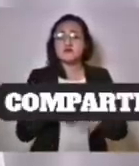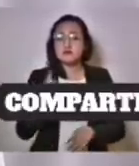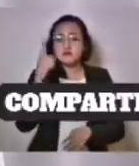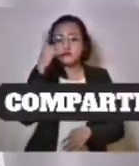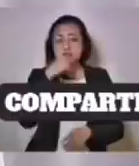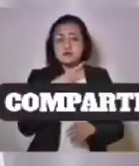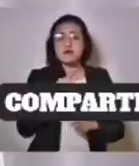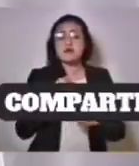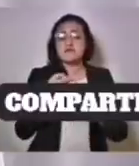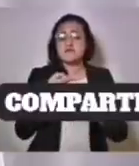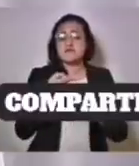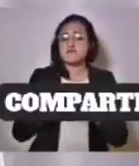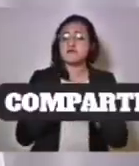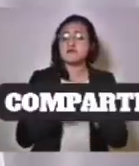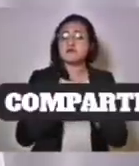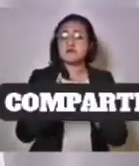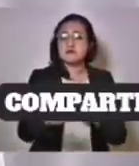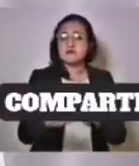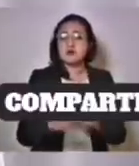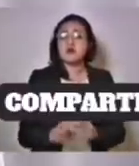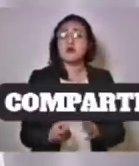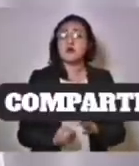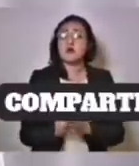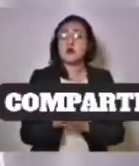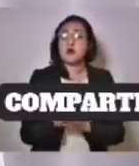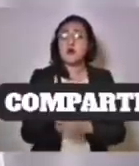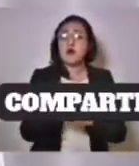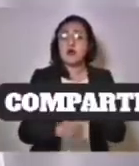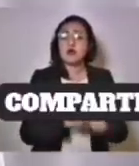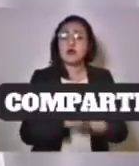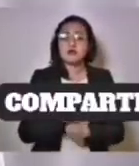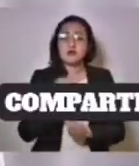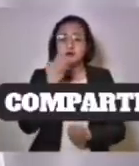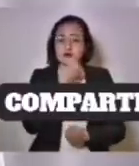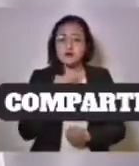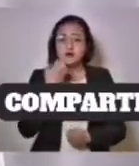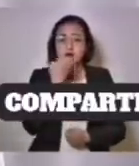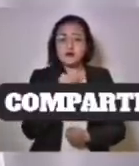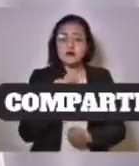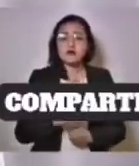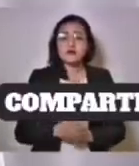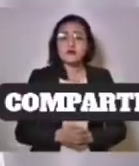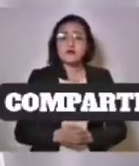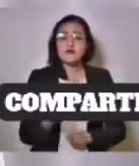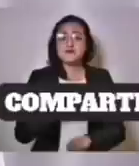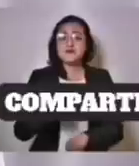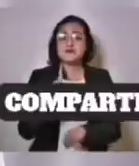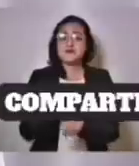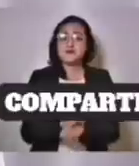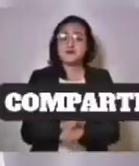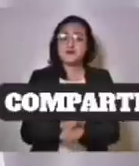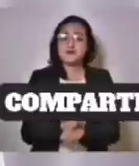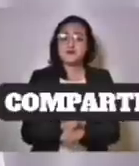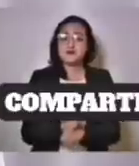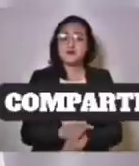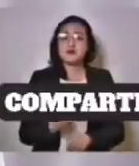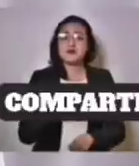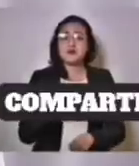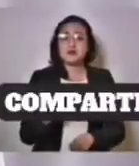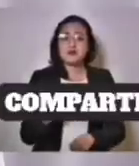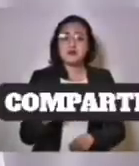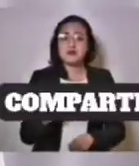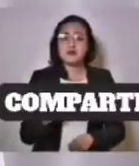para arrancar el nuevo ciclo escolar el día